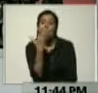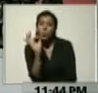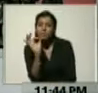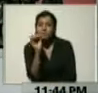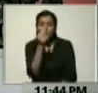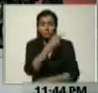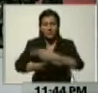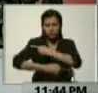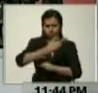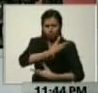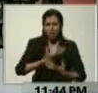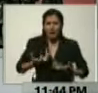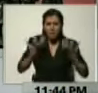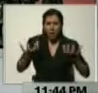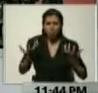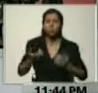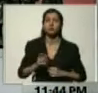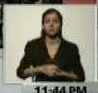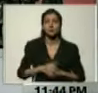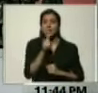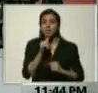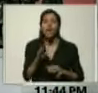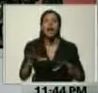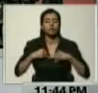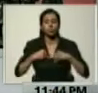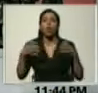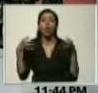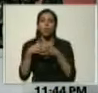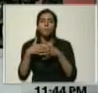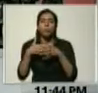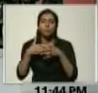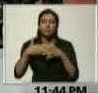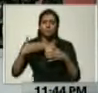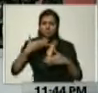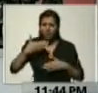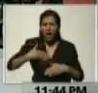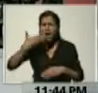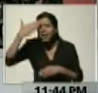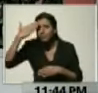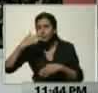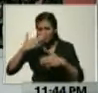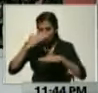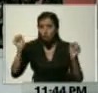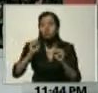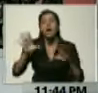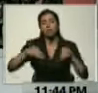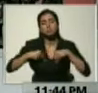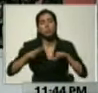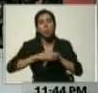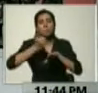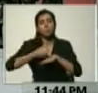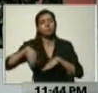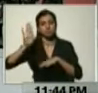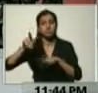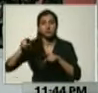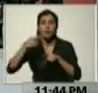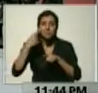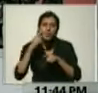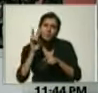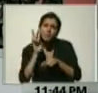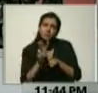personas heridas. En este caso asumió la responsabilidad un grupo talibán. El tratamiento dado a ambos sucesos nos permitió